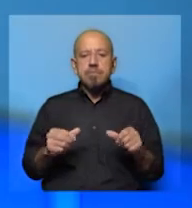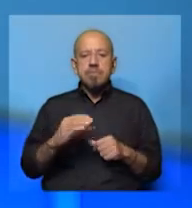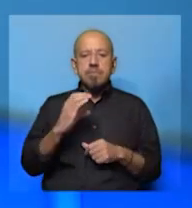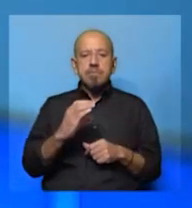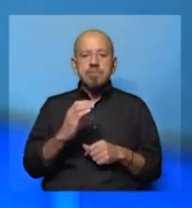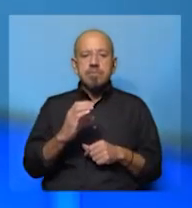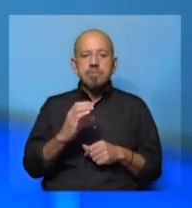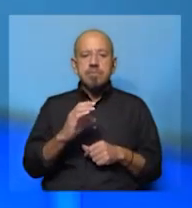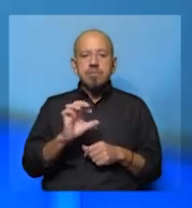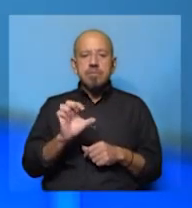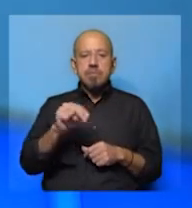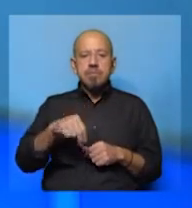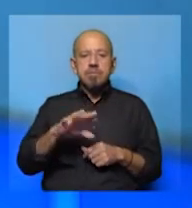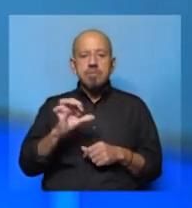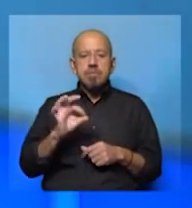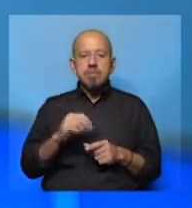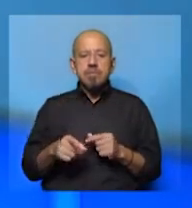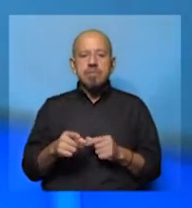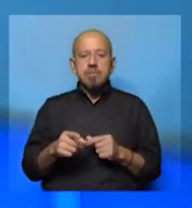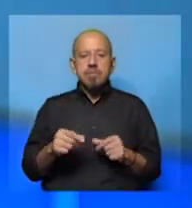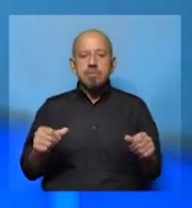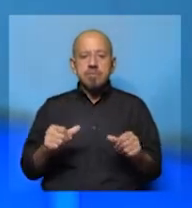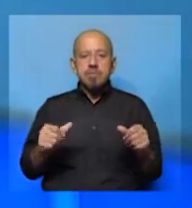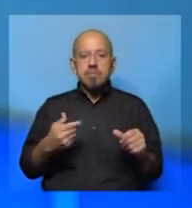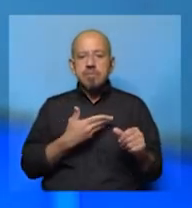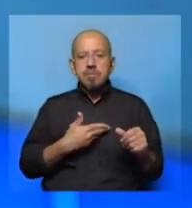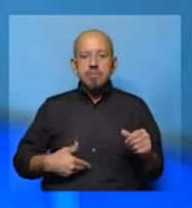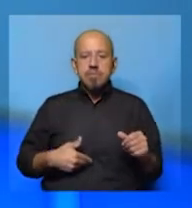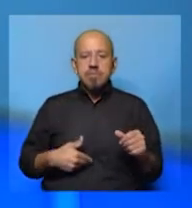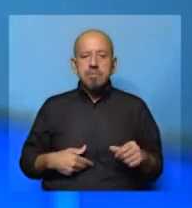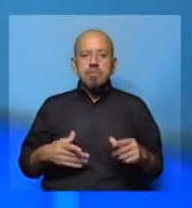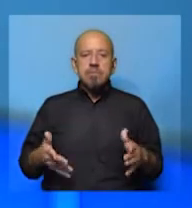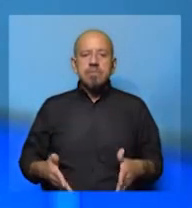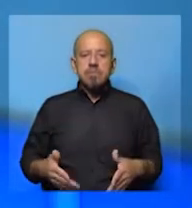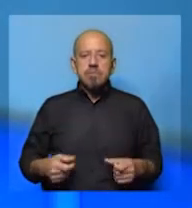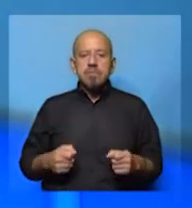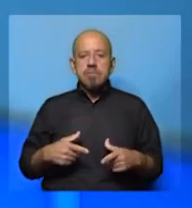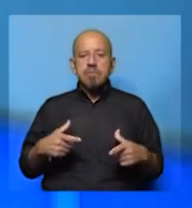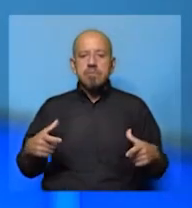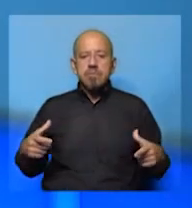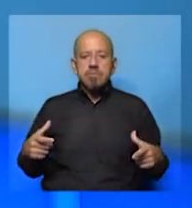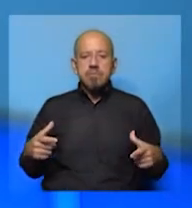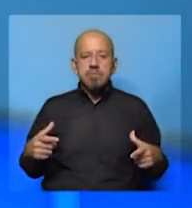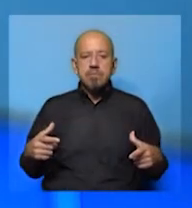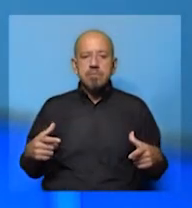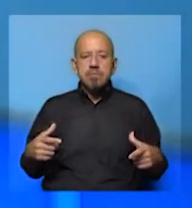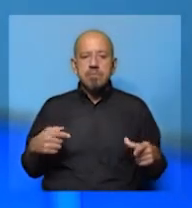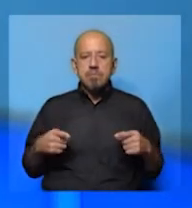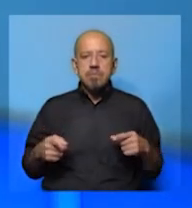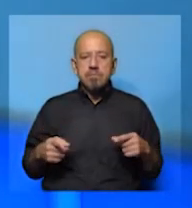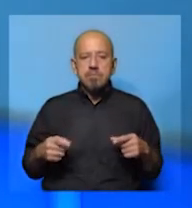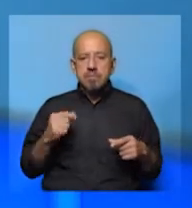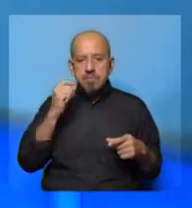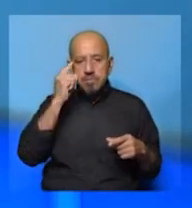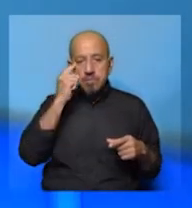hicimos nosotros como ha hecho el actual gobierno con un crecimiento enorme eh en este en este